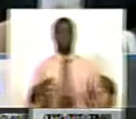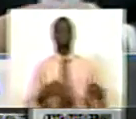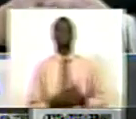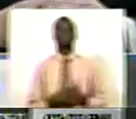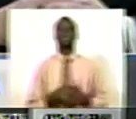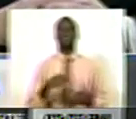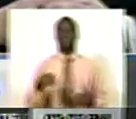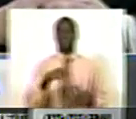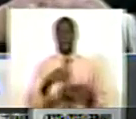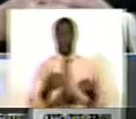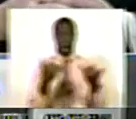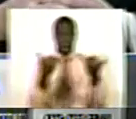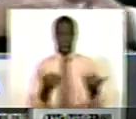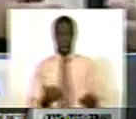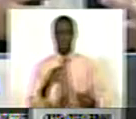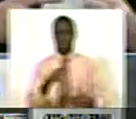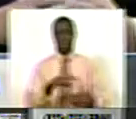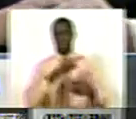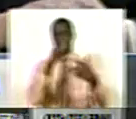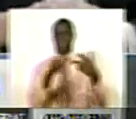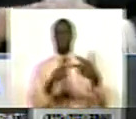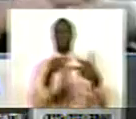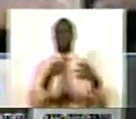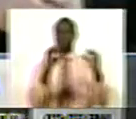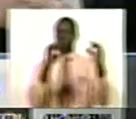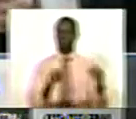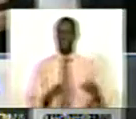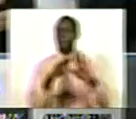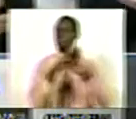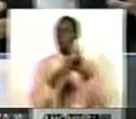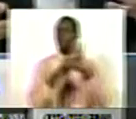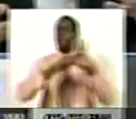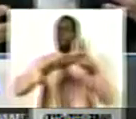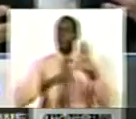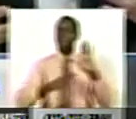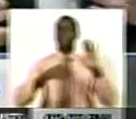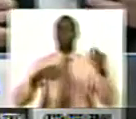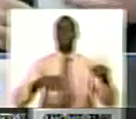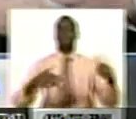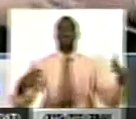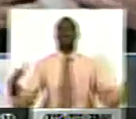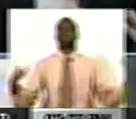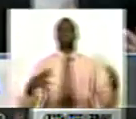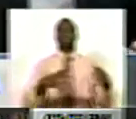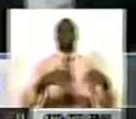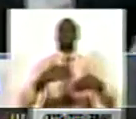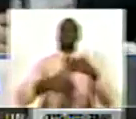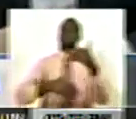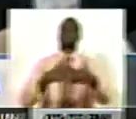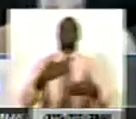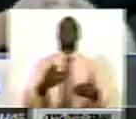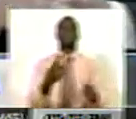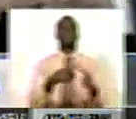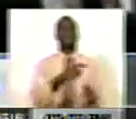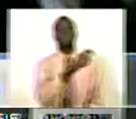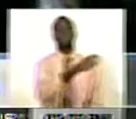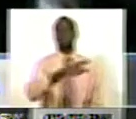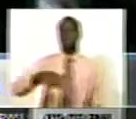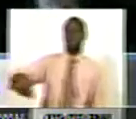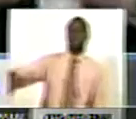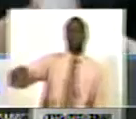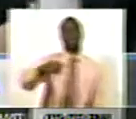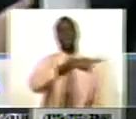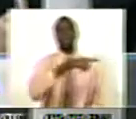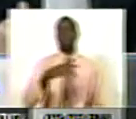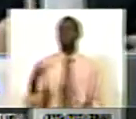la política que se está llevando a cabo en este momento y que además está siendo abrazada por el pueblo venezolano, la están agarrando